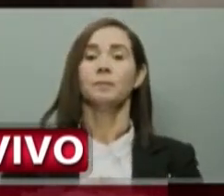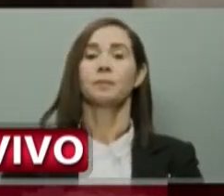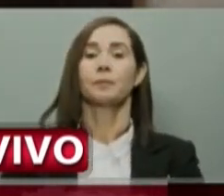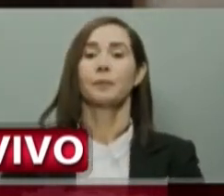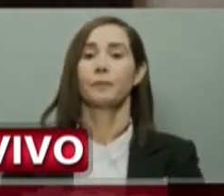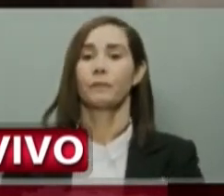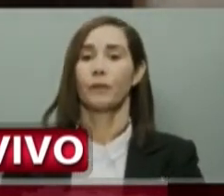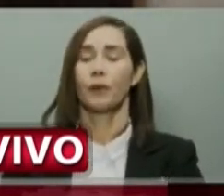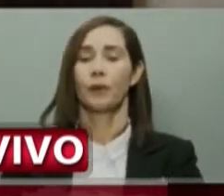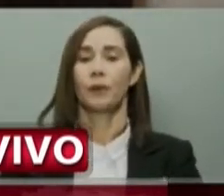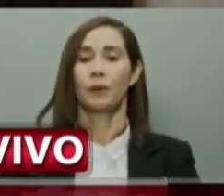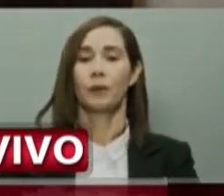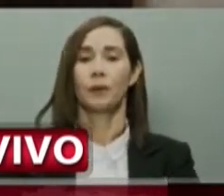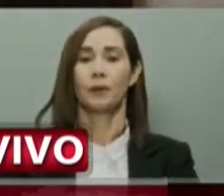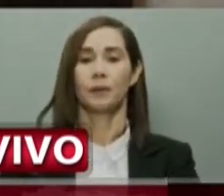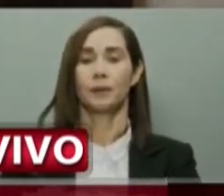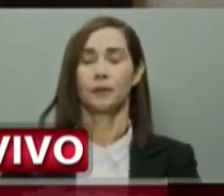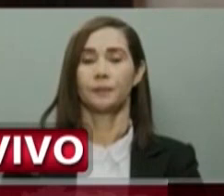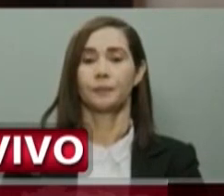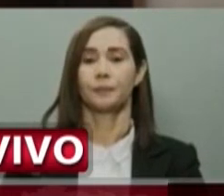nosotros